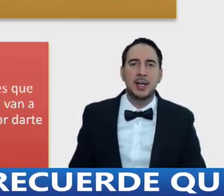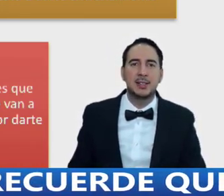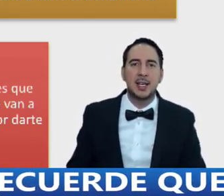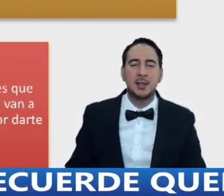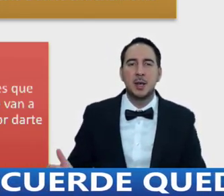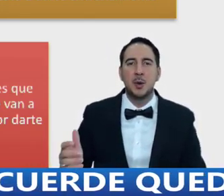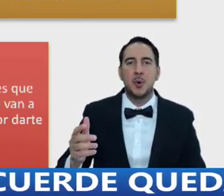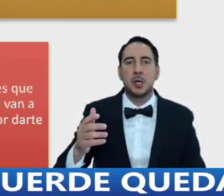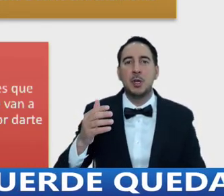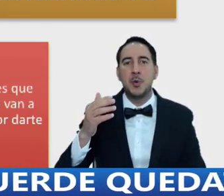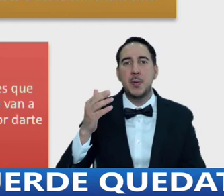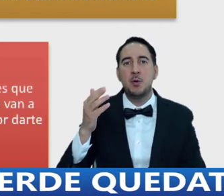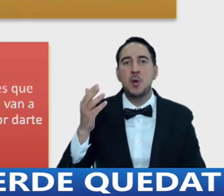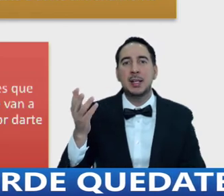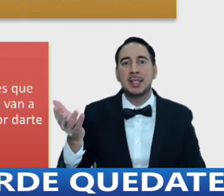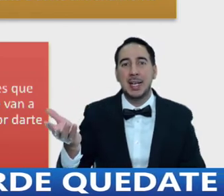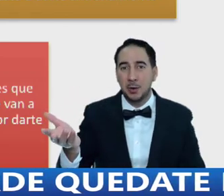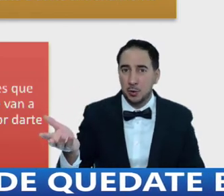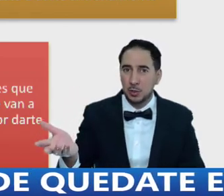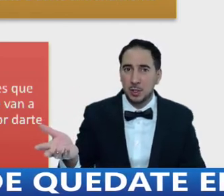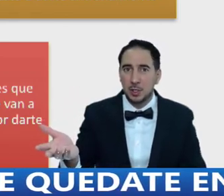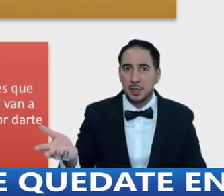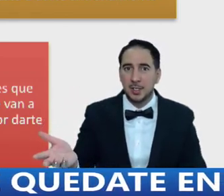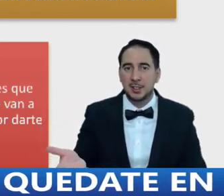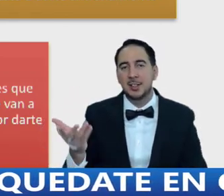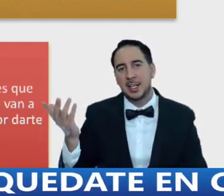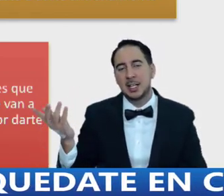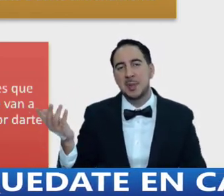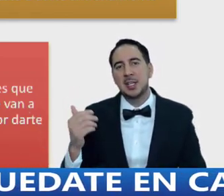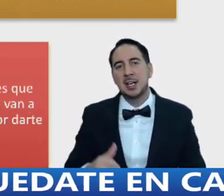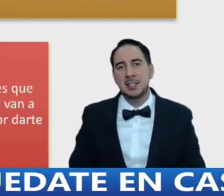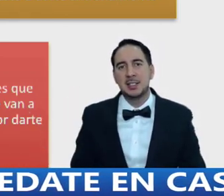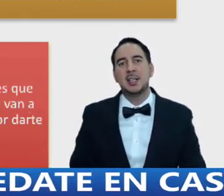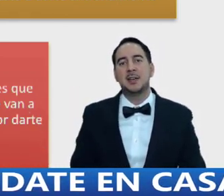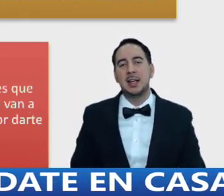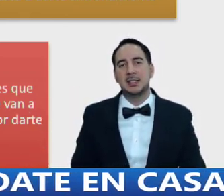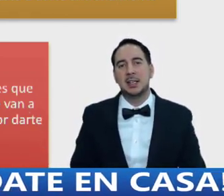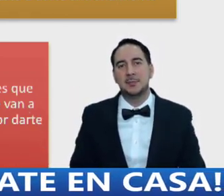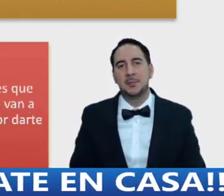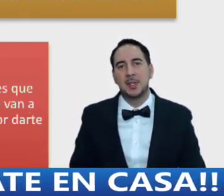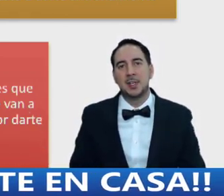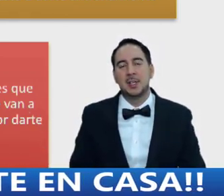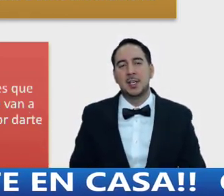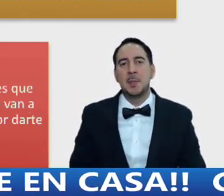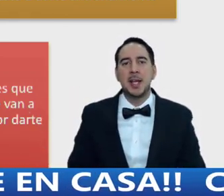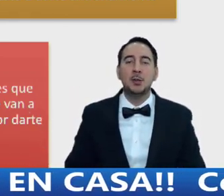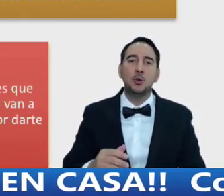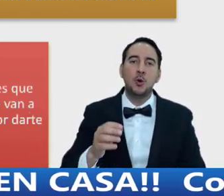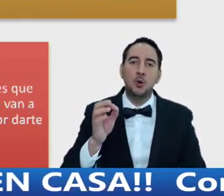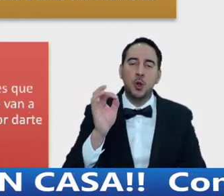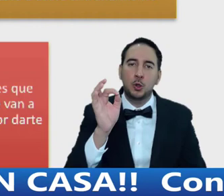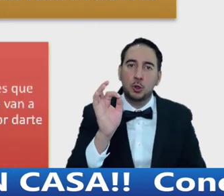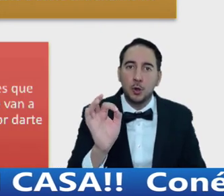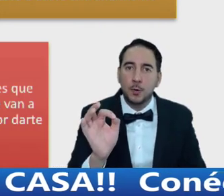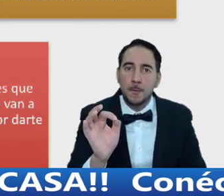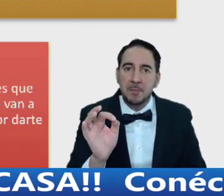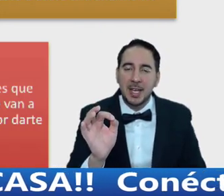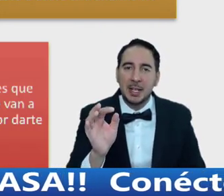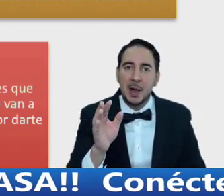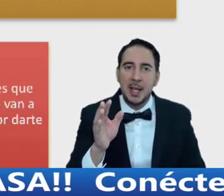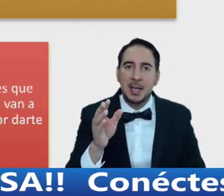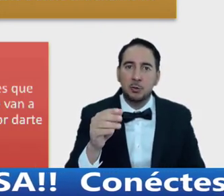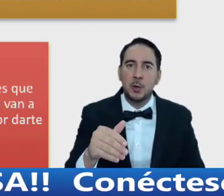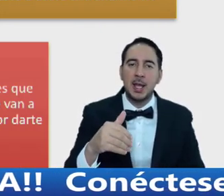va a elegir un real estate porque usted puede ver un cantinero que también tiene la licencia de real estate. ¿Te imaginas tú un doctor